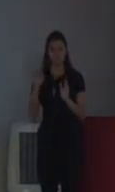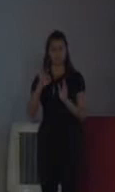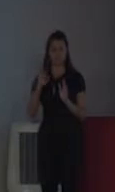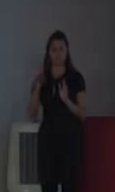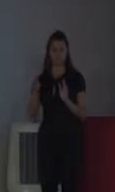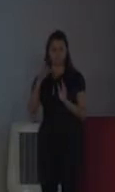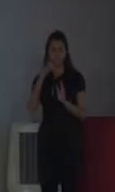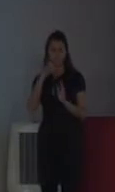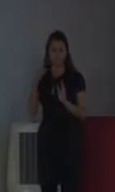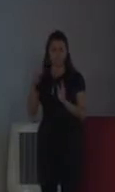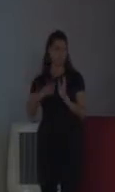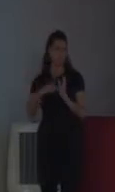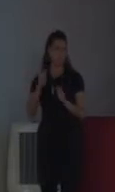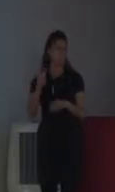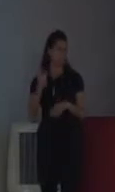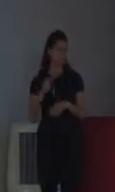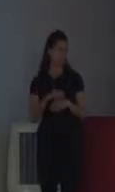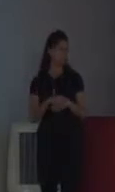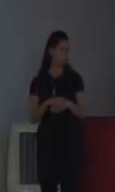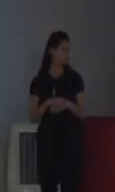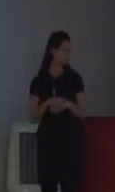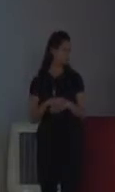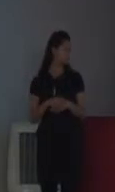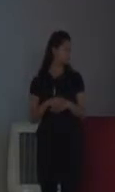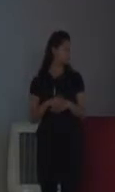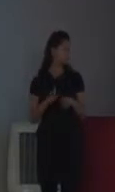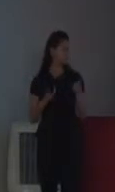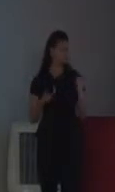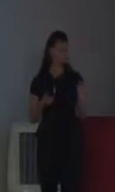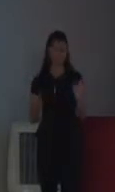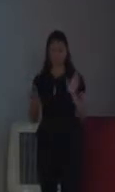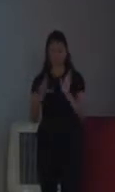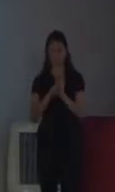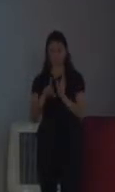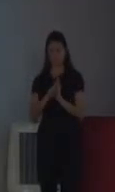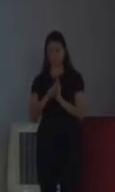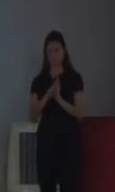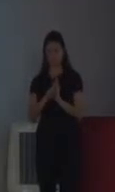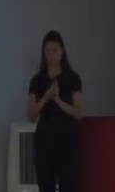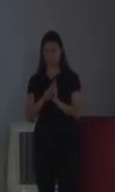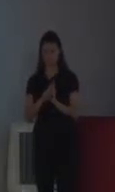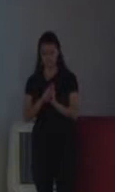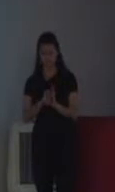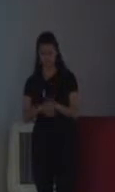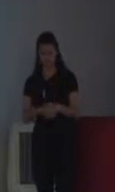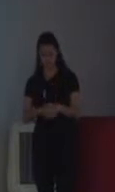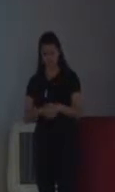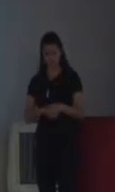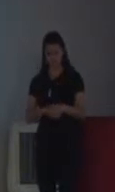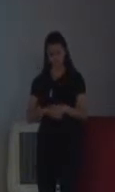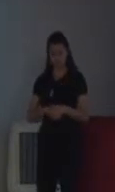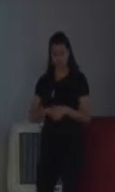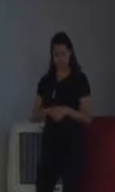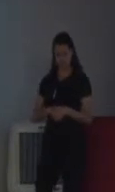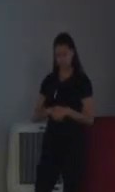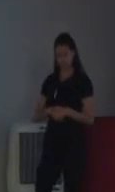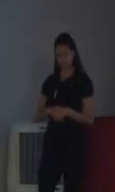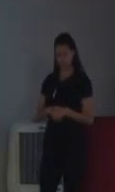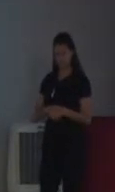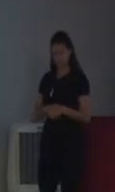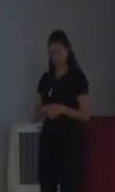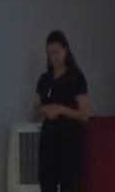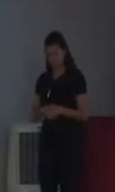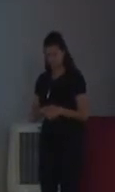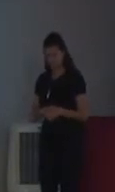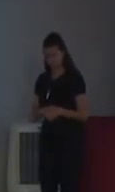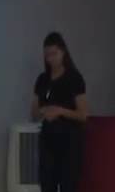julio de 2009, ¿sí? Por medio de esta ley es que se ratifica, o por lo menos dentro